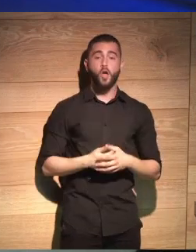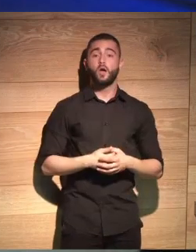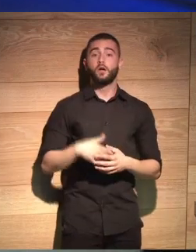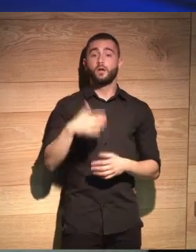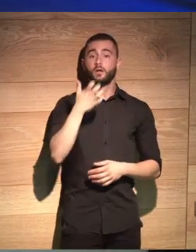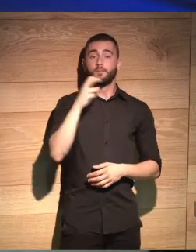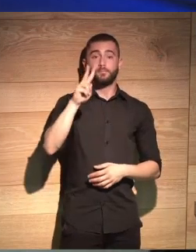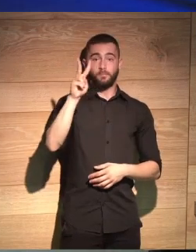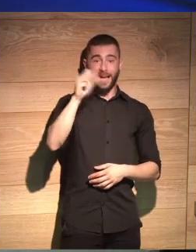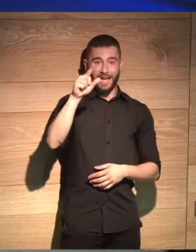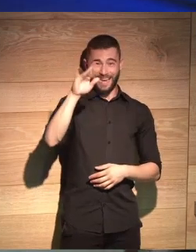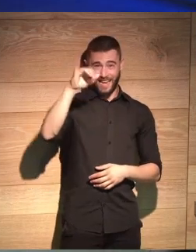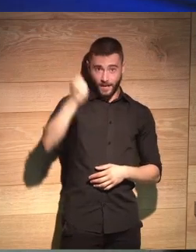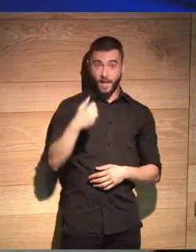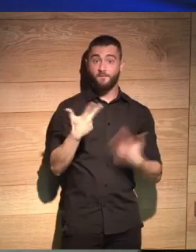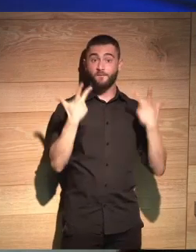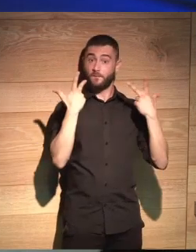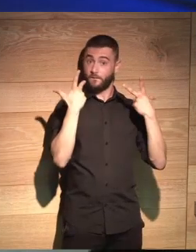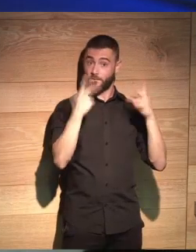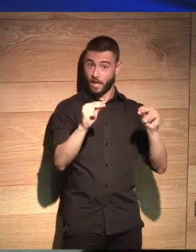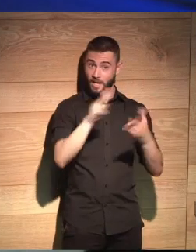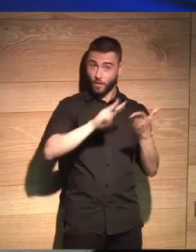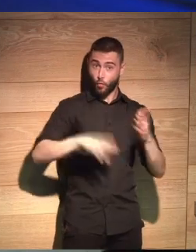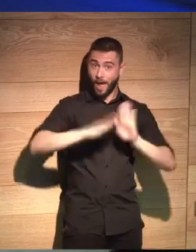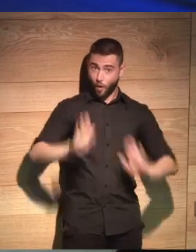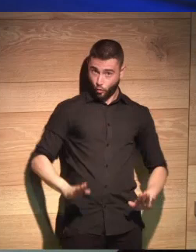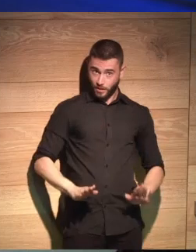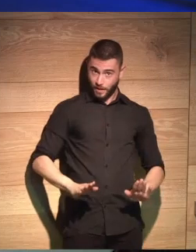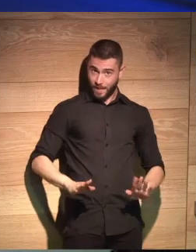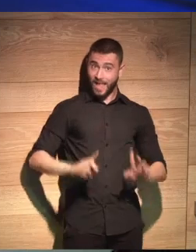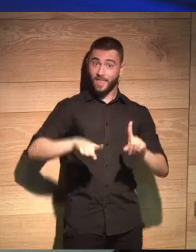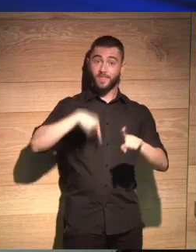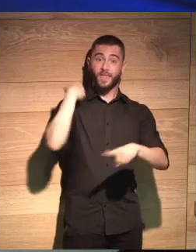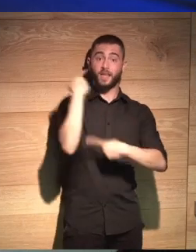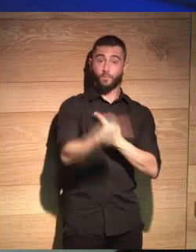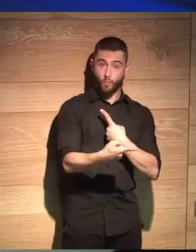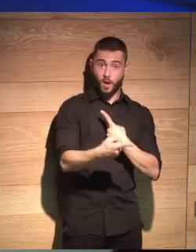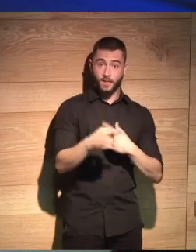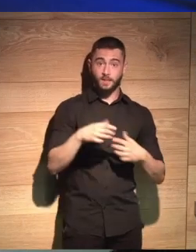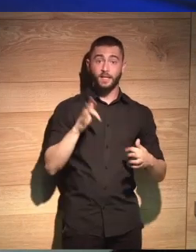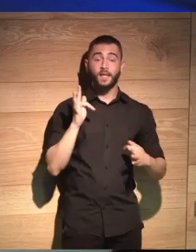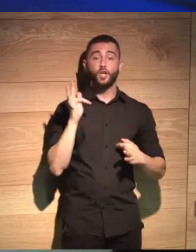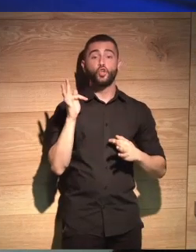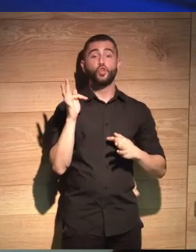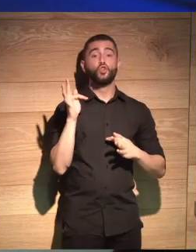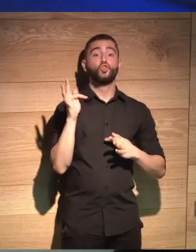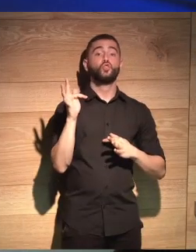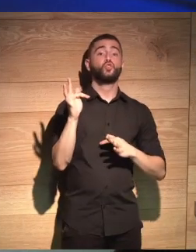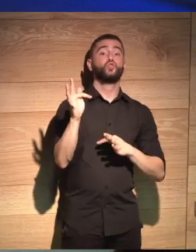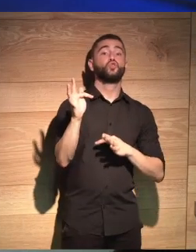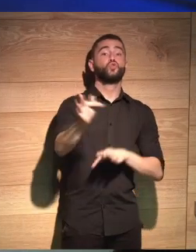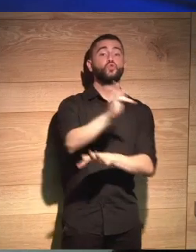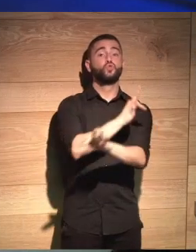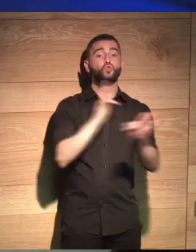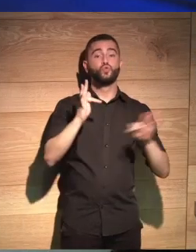termine Valeria esta última lectura, pues daremos paso a una